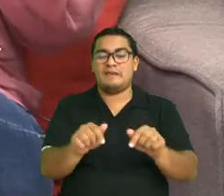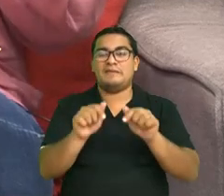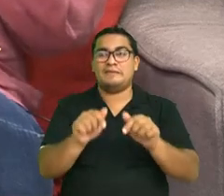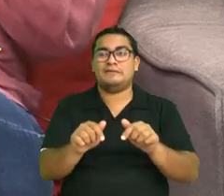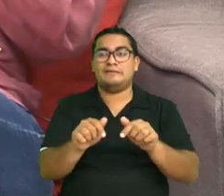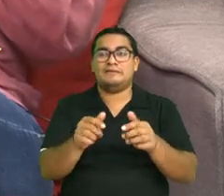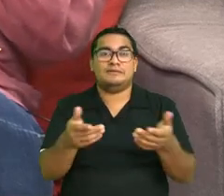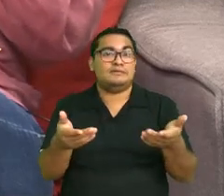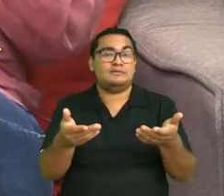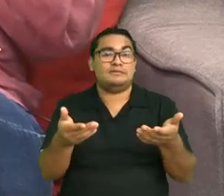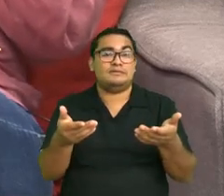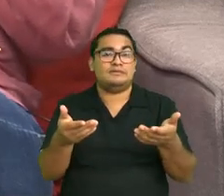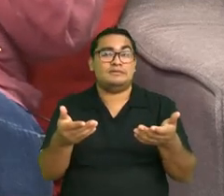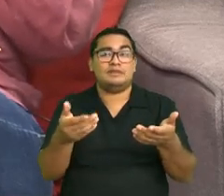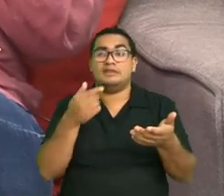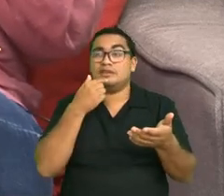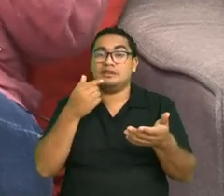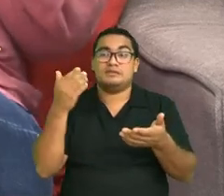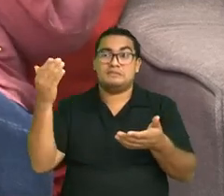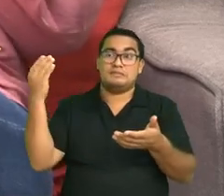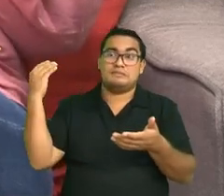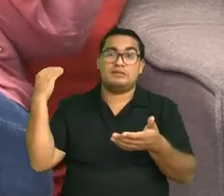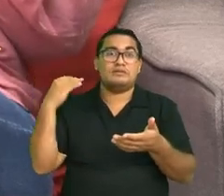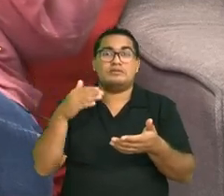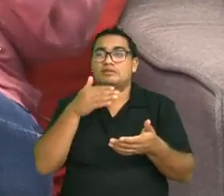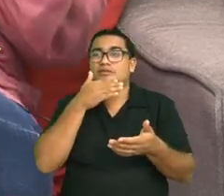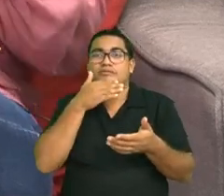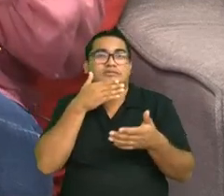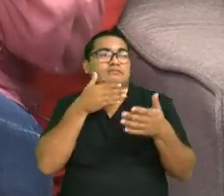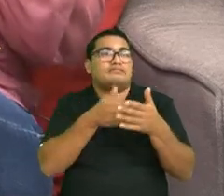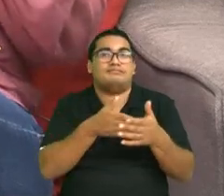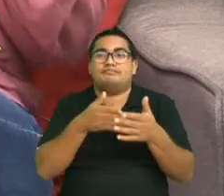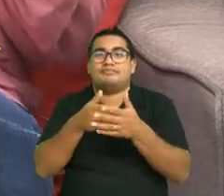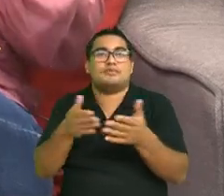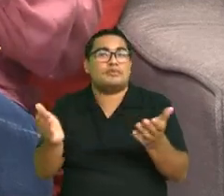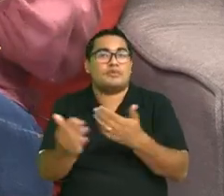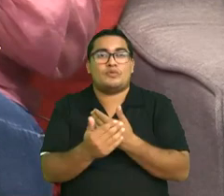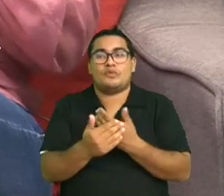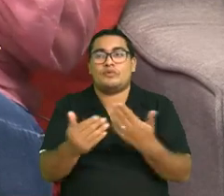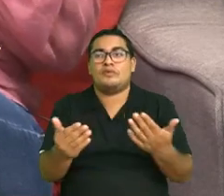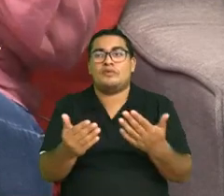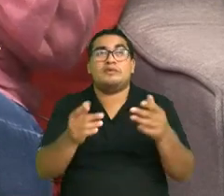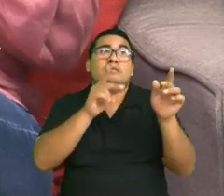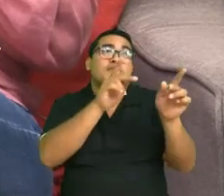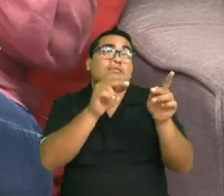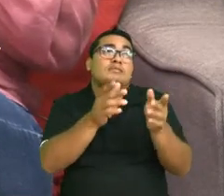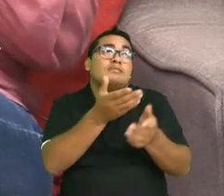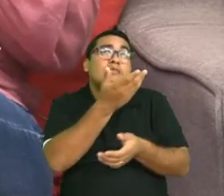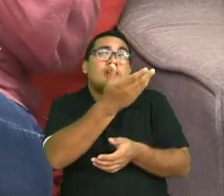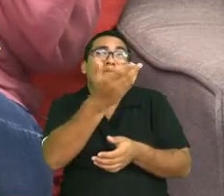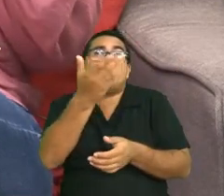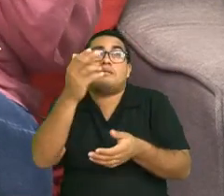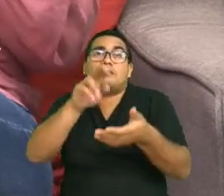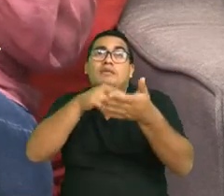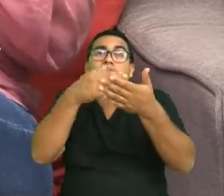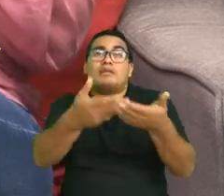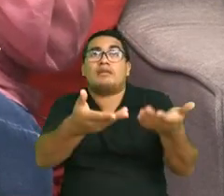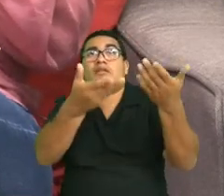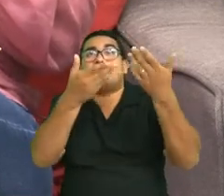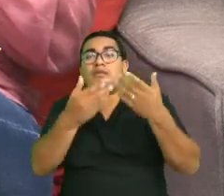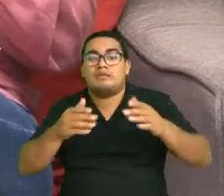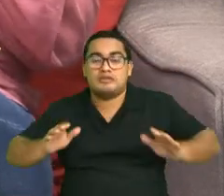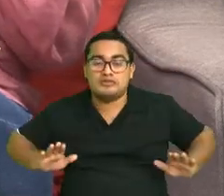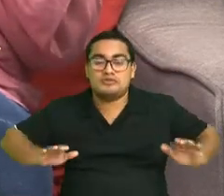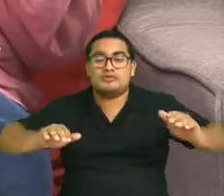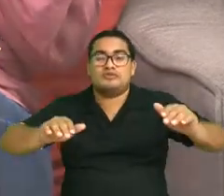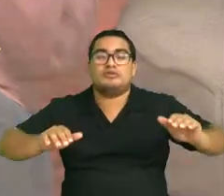estaba limitado a que si alguien se sensibilizaba y regalaba una silla de rueda, un